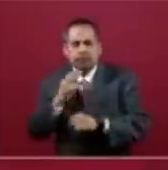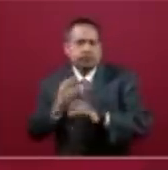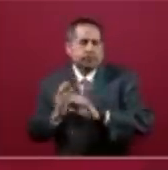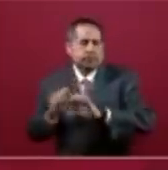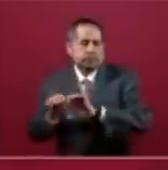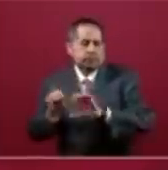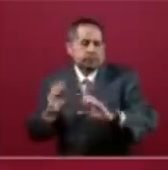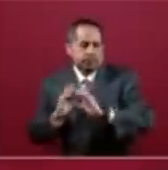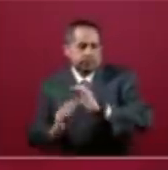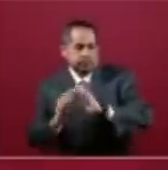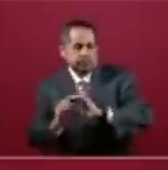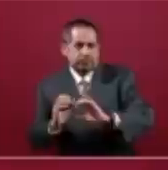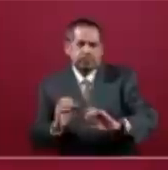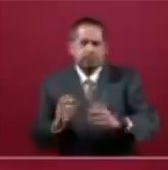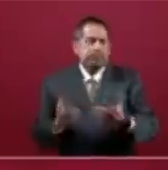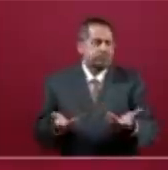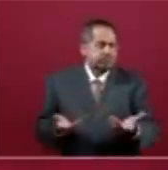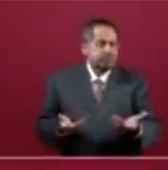son